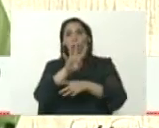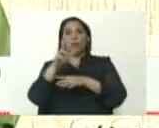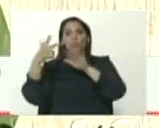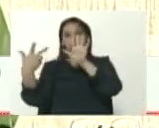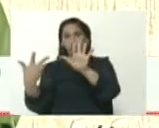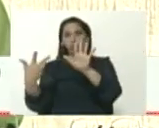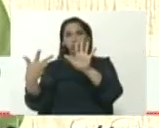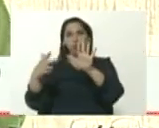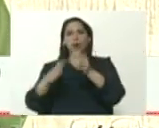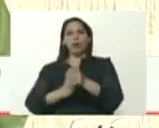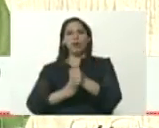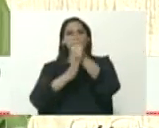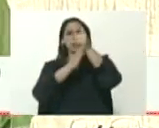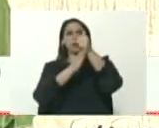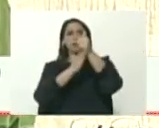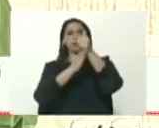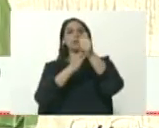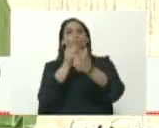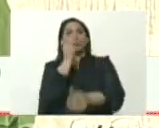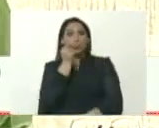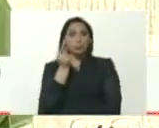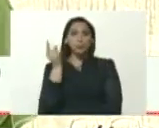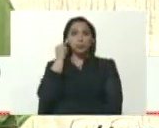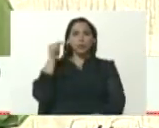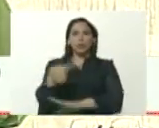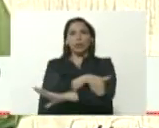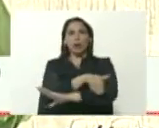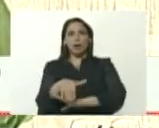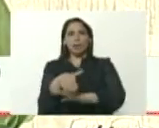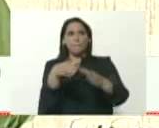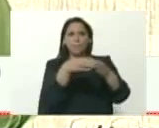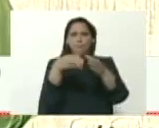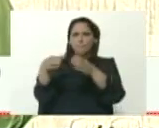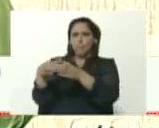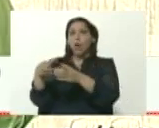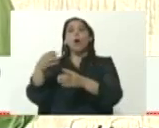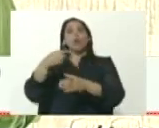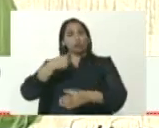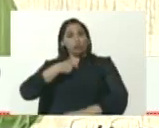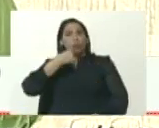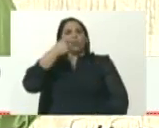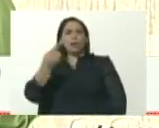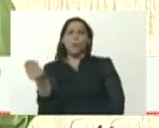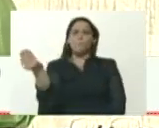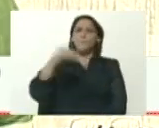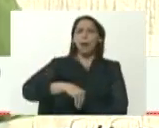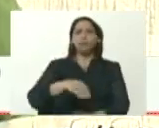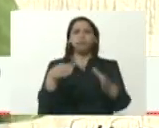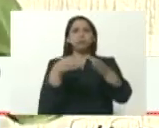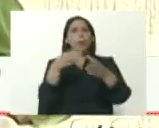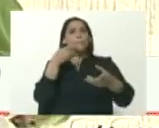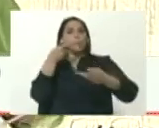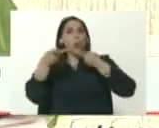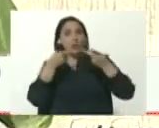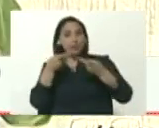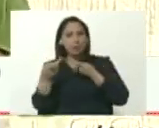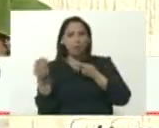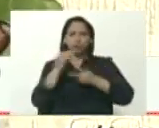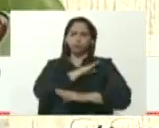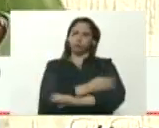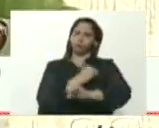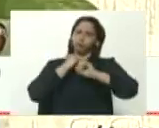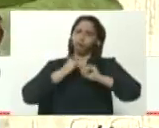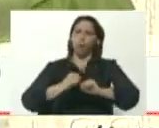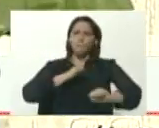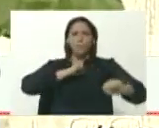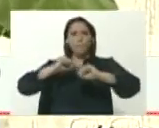295.848 líderes y lideresas de calle. Una estructura, por eso que digo, es mucho más que un partido. Es un poderoso